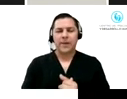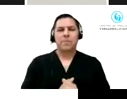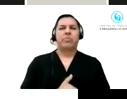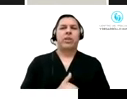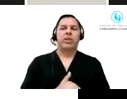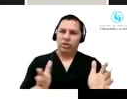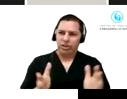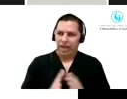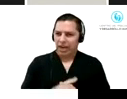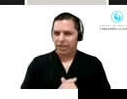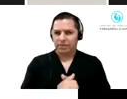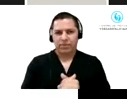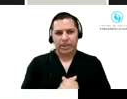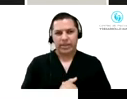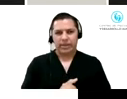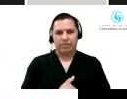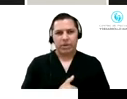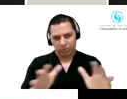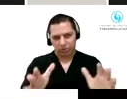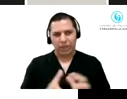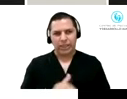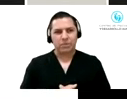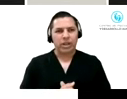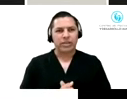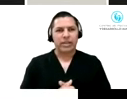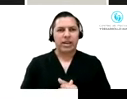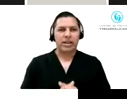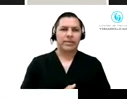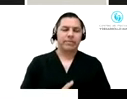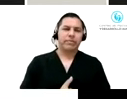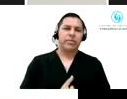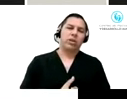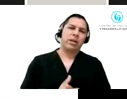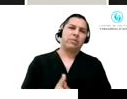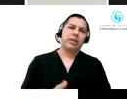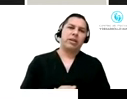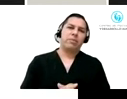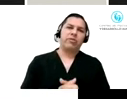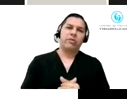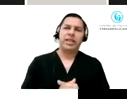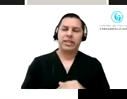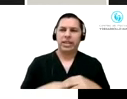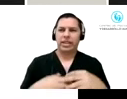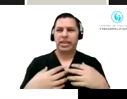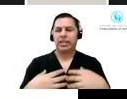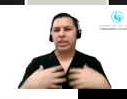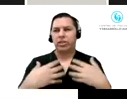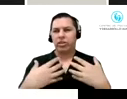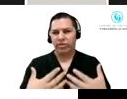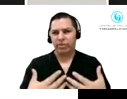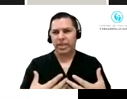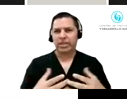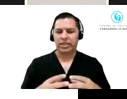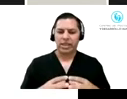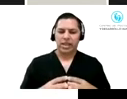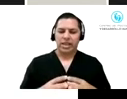país. No quiero citarlas, pero ustedes sí podrían citarlas. Una perspectiva profeminista, que de estas